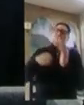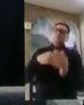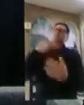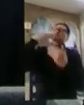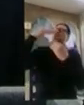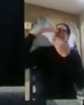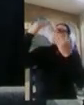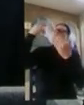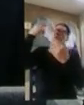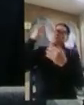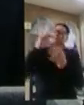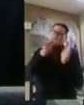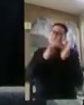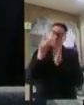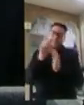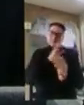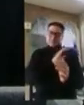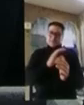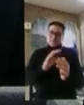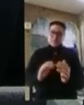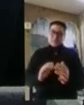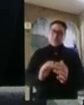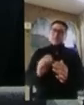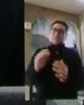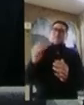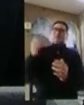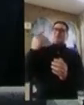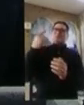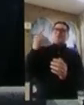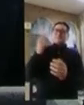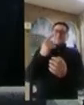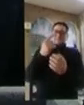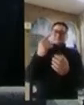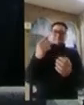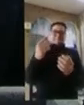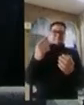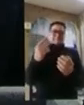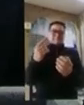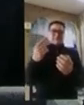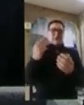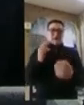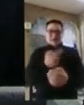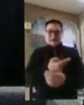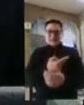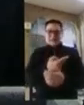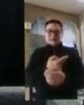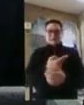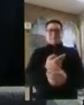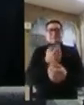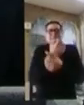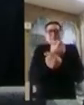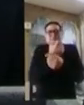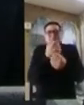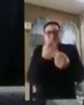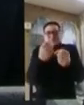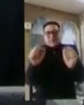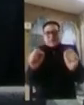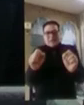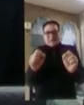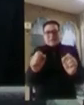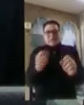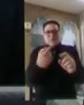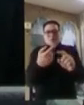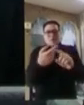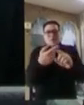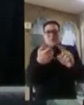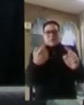a esta tierra para salvarnos de toda contaminación y de la condenación eterna. Gracias